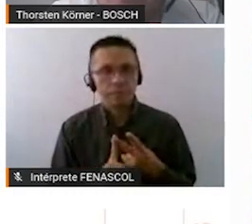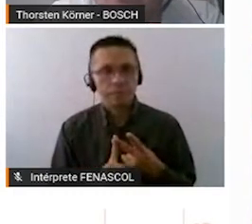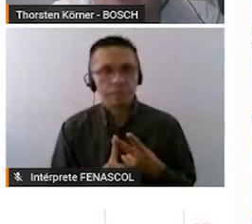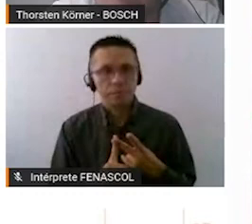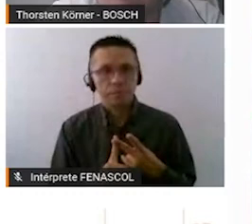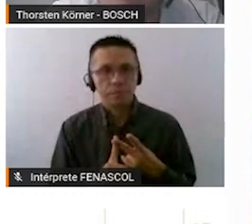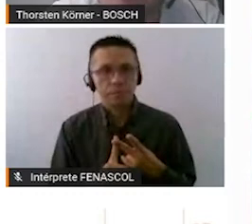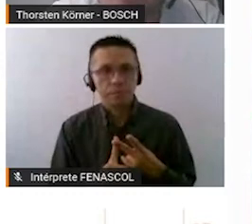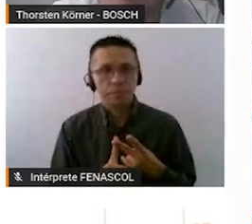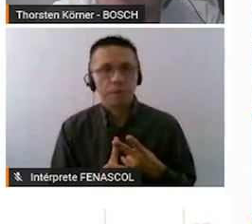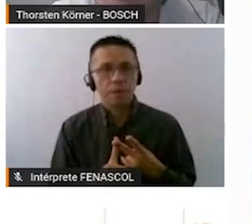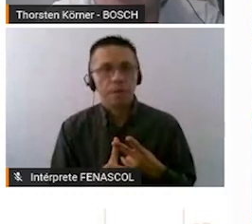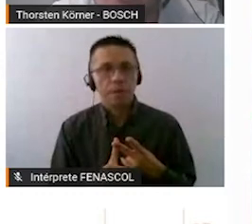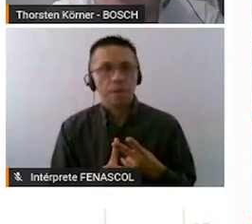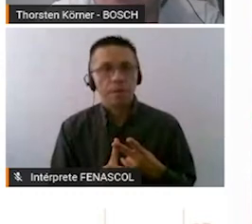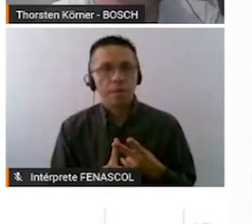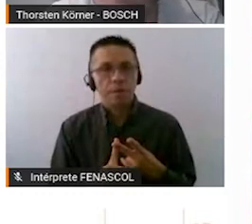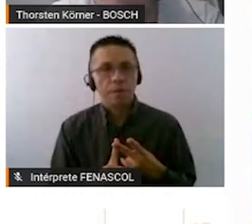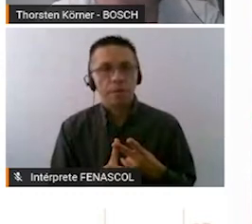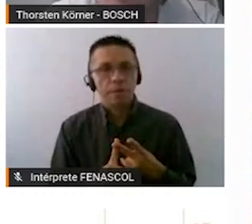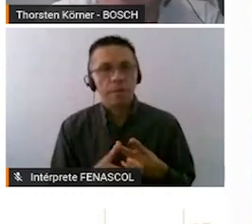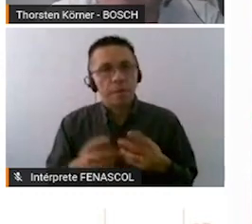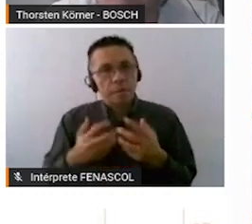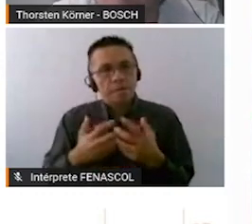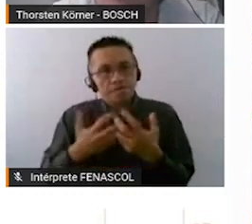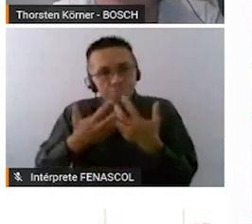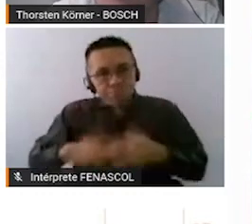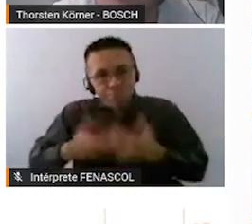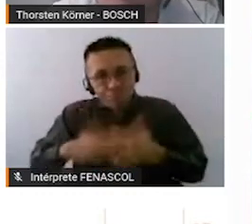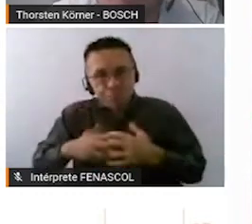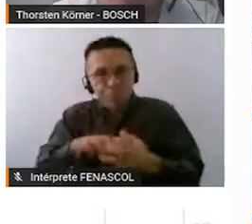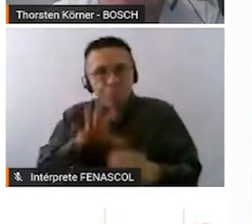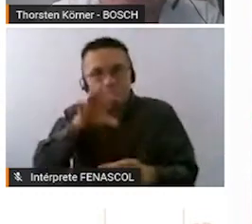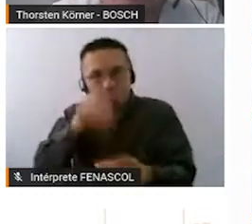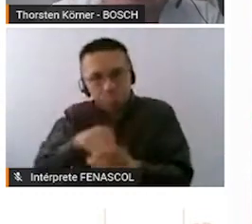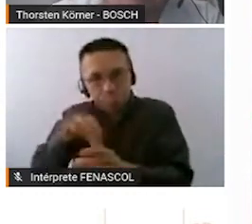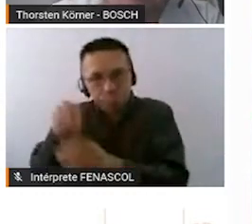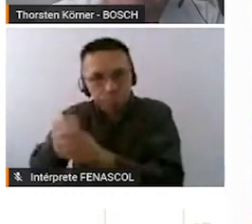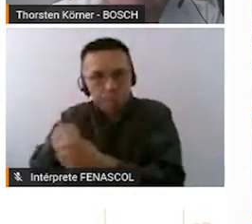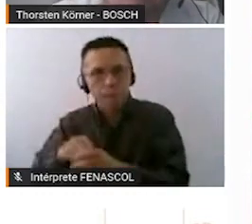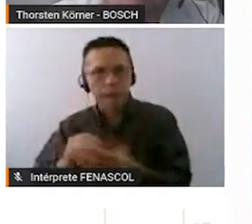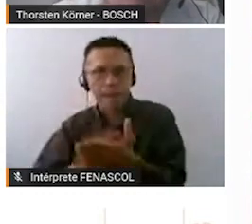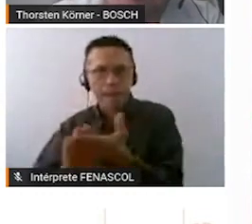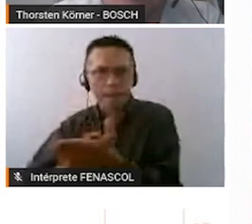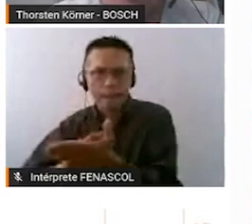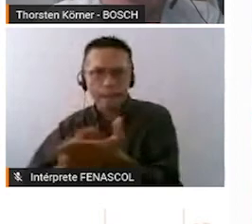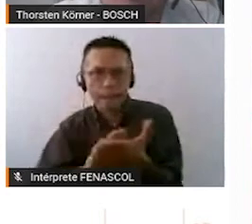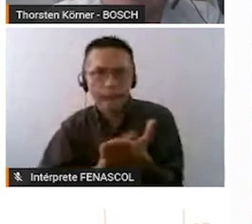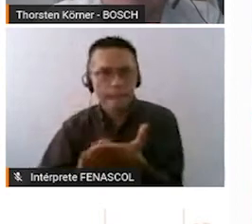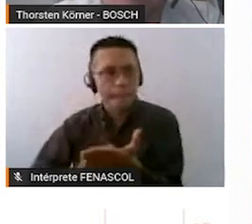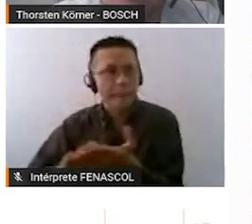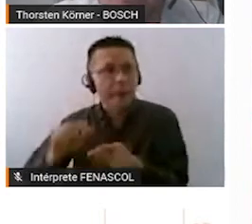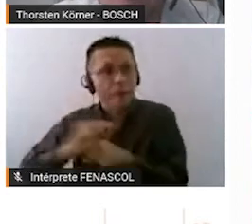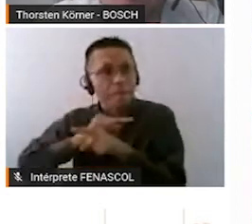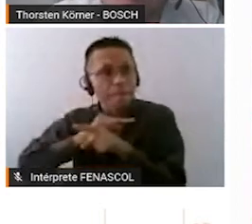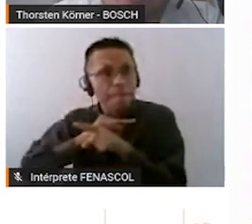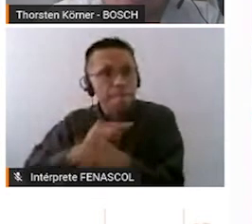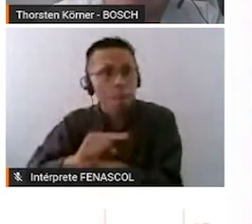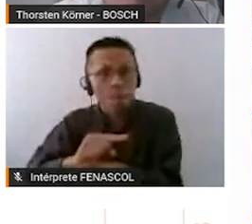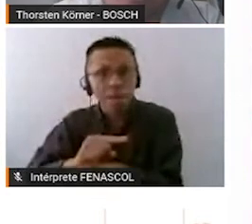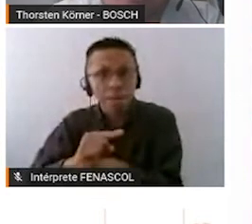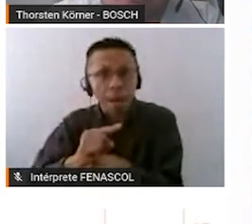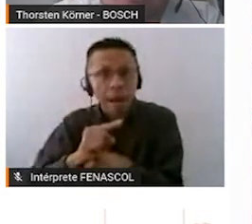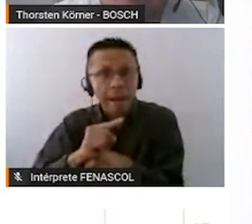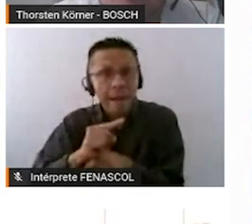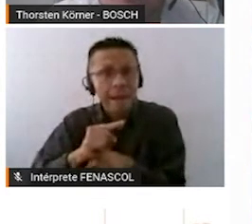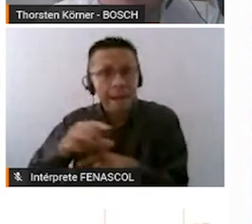las máquinas se puedan integrar y configurar de forma rápida. Ya no tenemos una inteligencia central, sino que